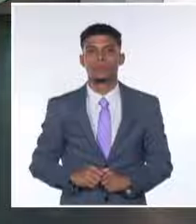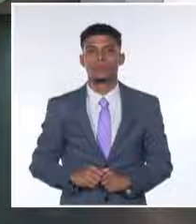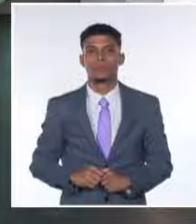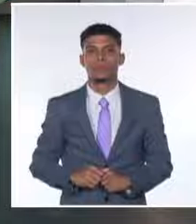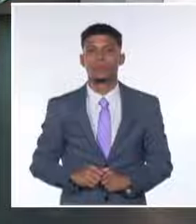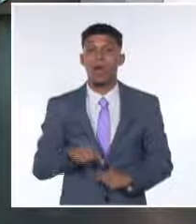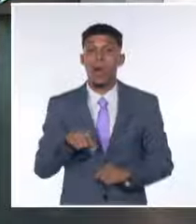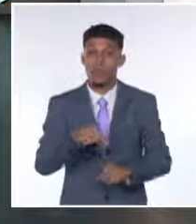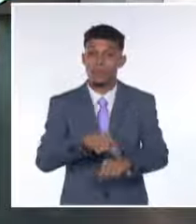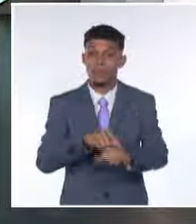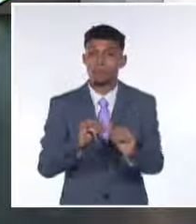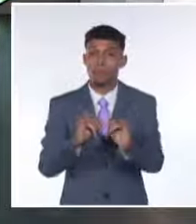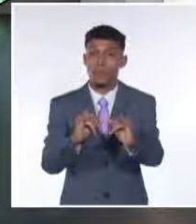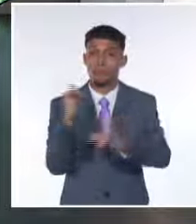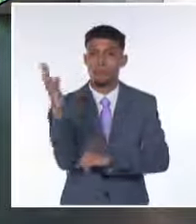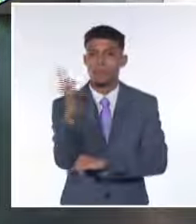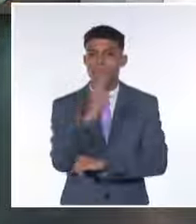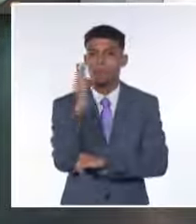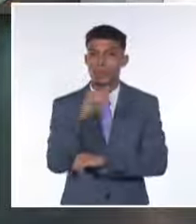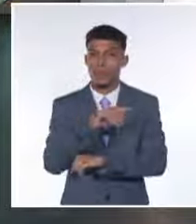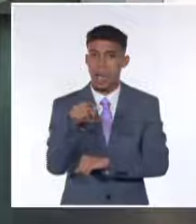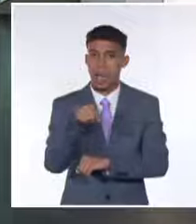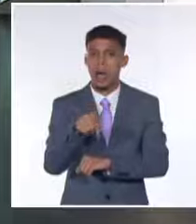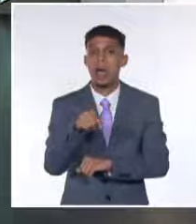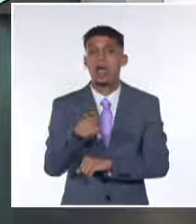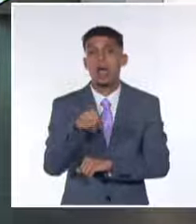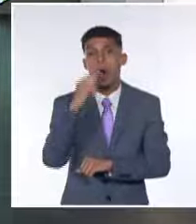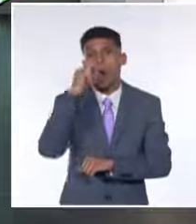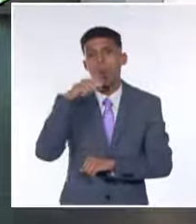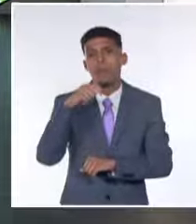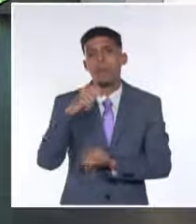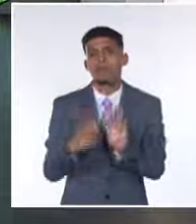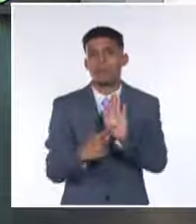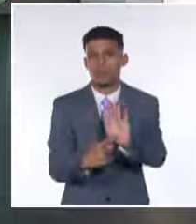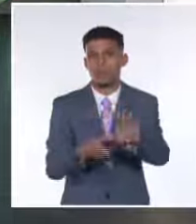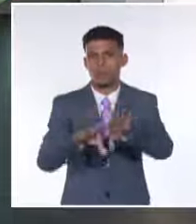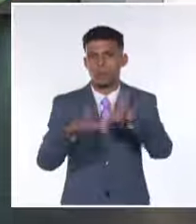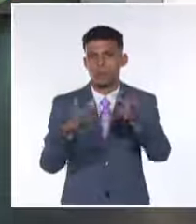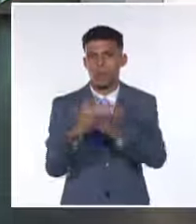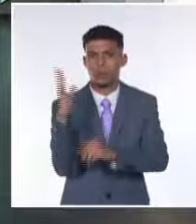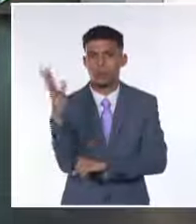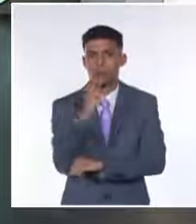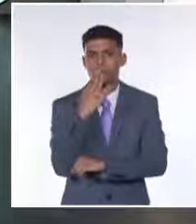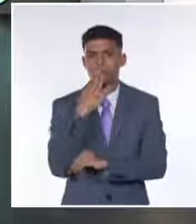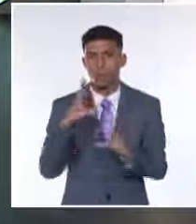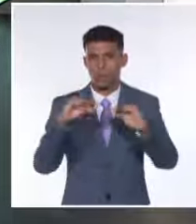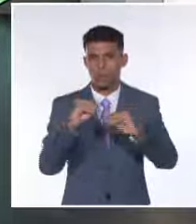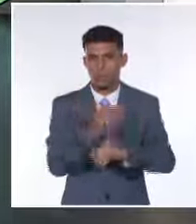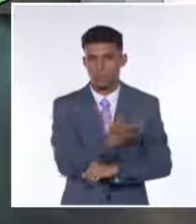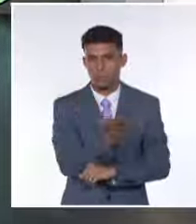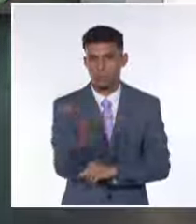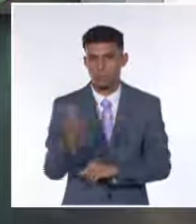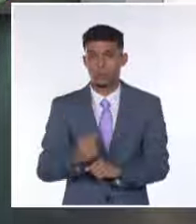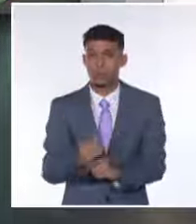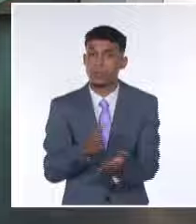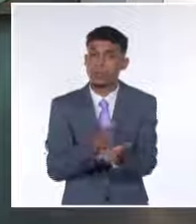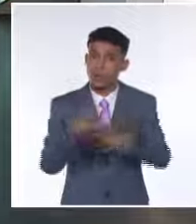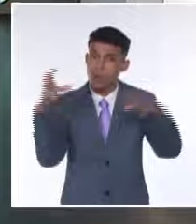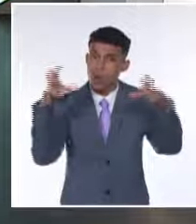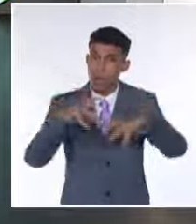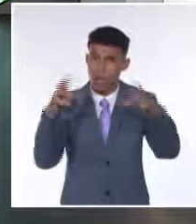momento para la meteorología. Ya se encuentra con nosotros en el estudio Elier Pila. Muy buenas noches, Elier. Buenas noches, Giselle. Continúa lloviendo muchísimo, ¿verdad?,